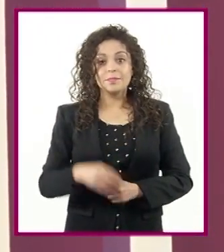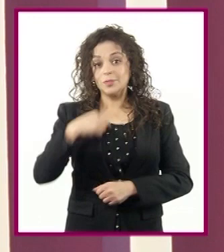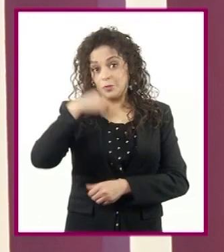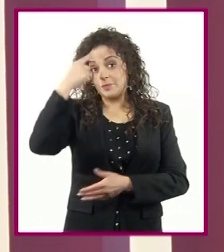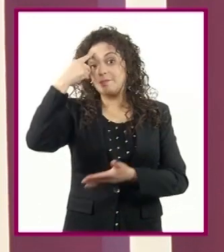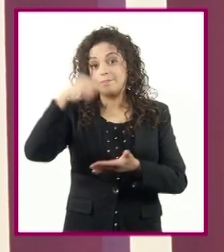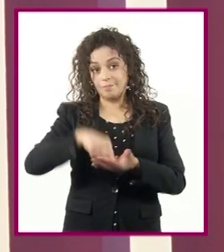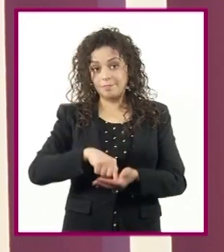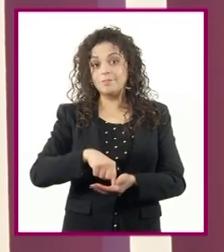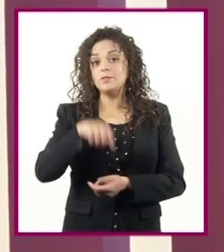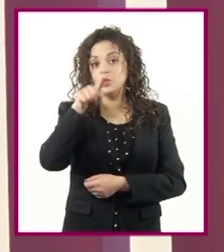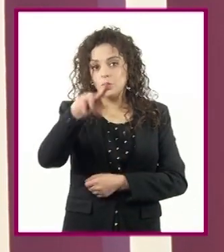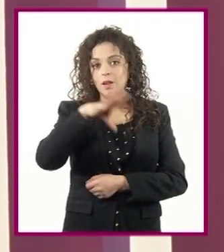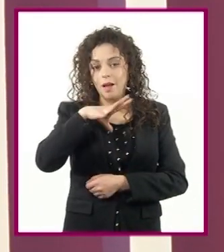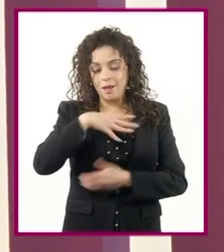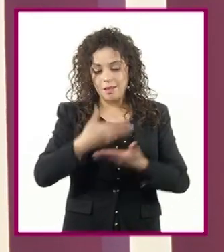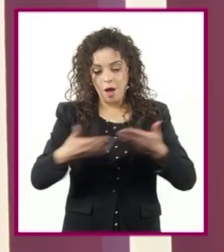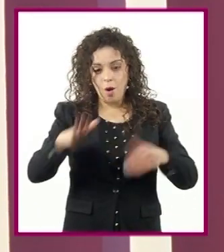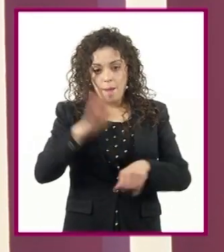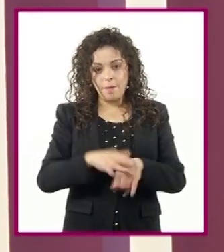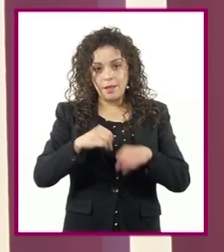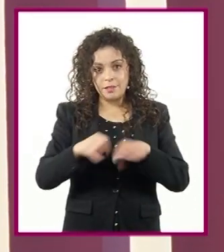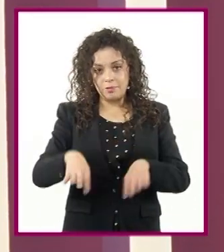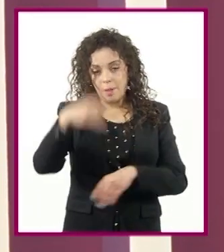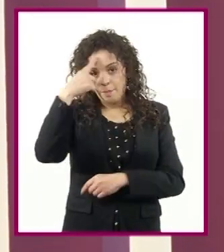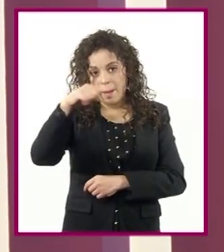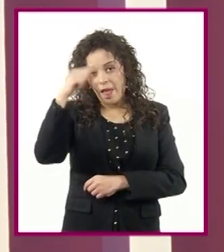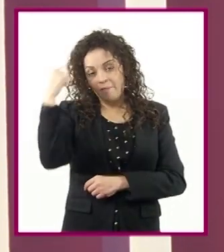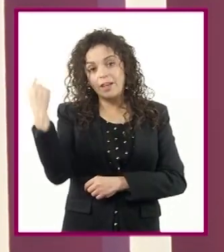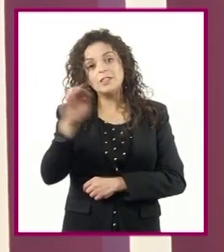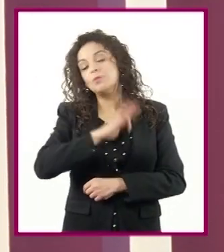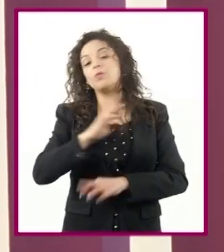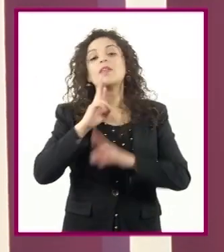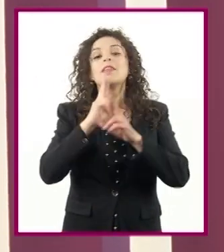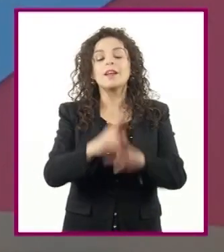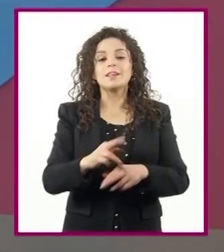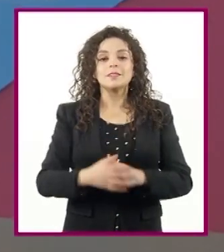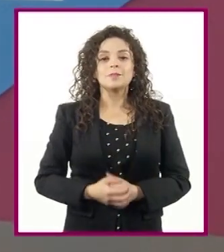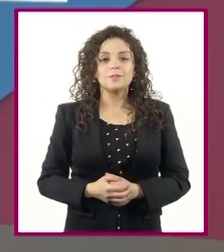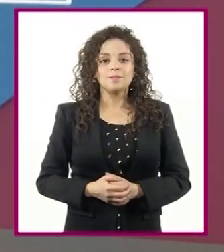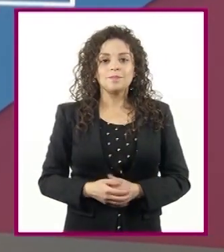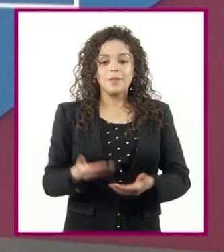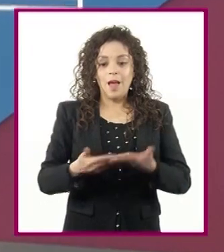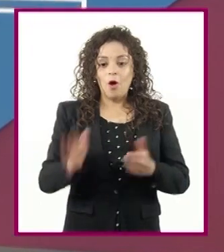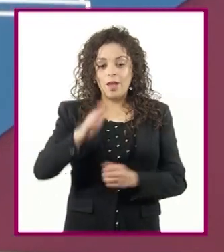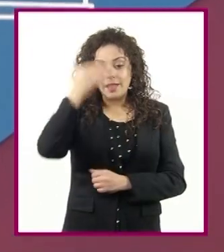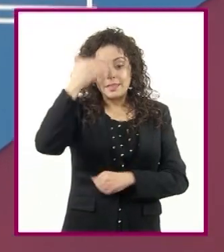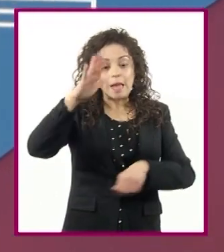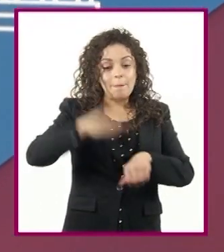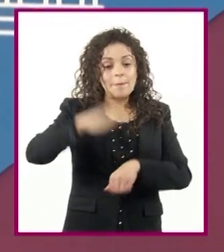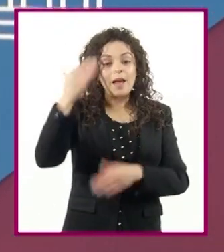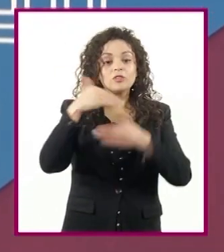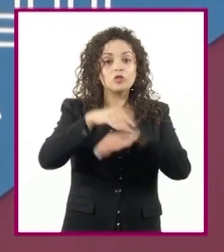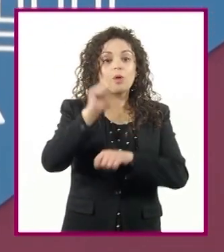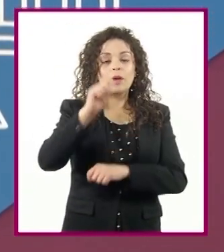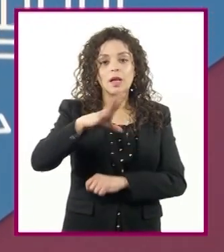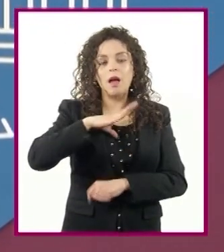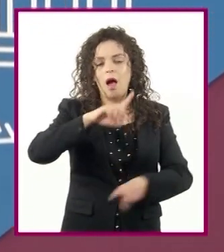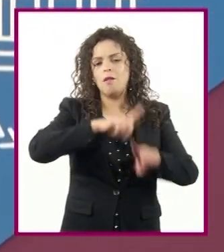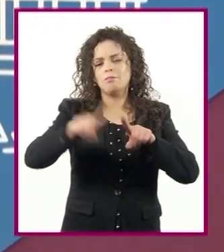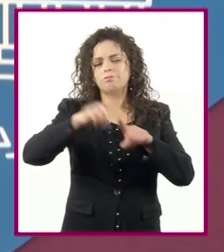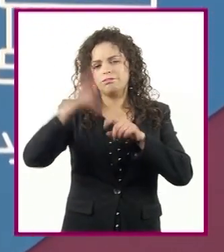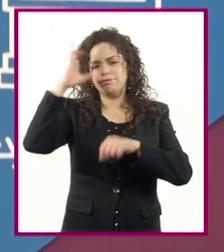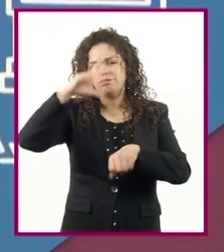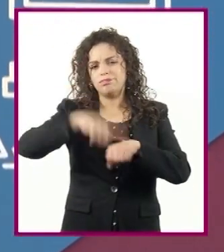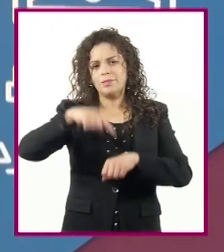seguro que ahora tienen más elementos para contestar. Ahora sabemos más sobre la gran diversidad de nuestro país